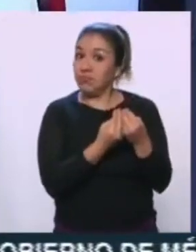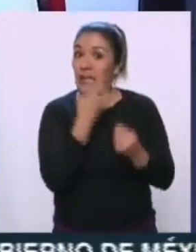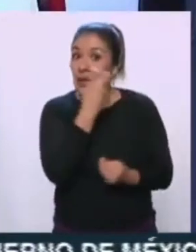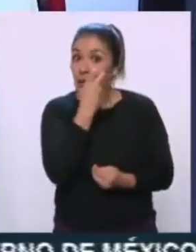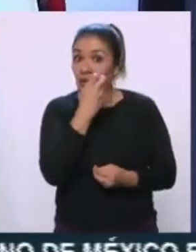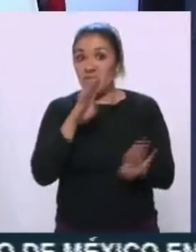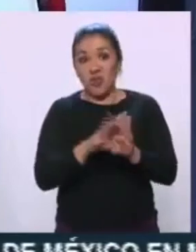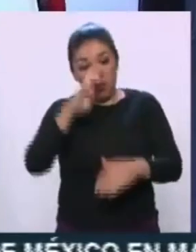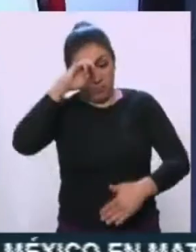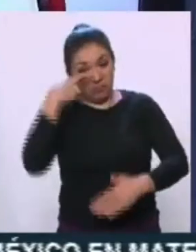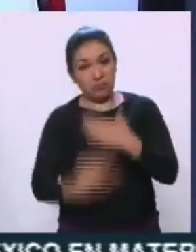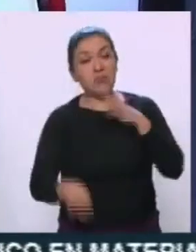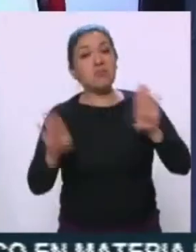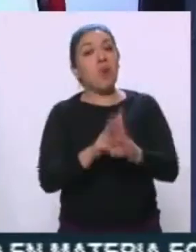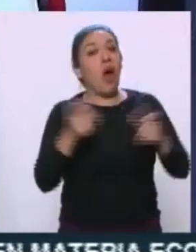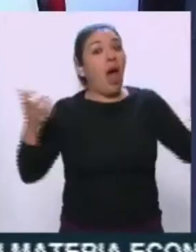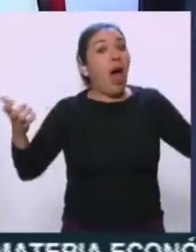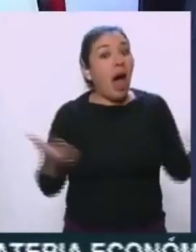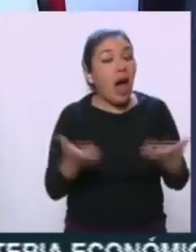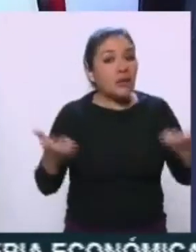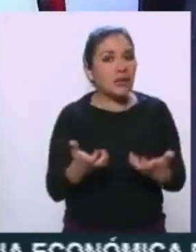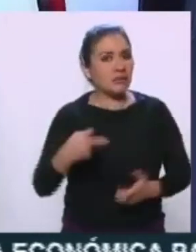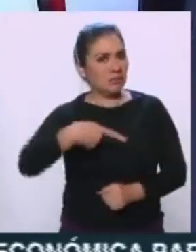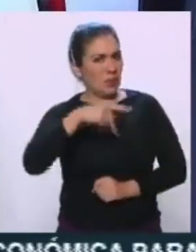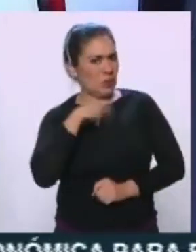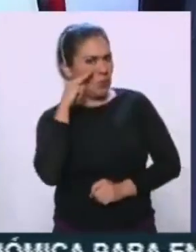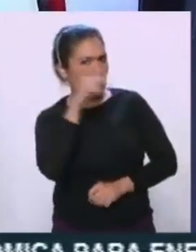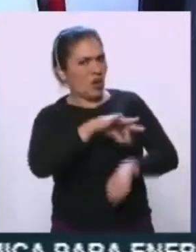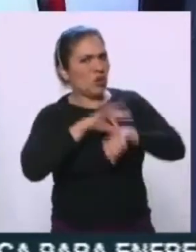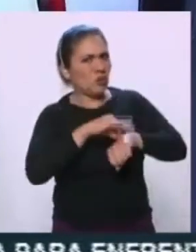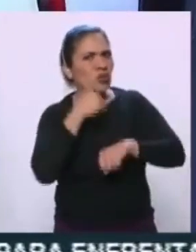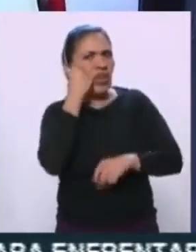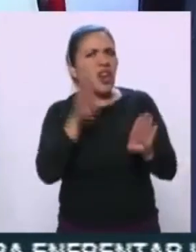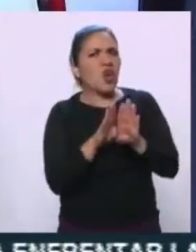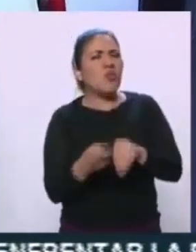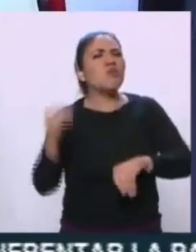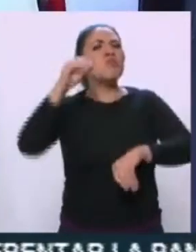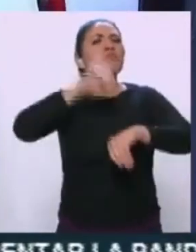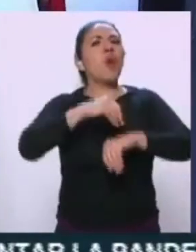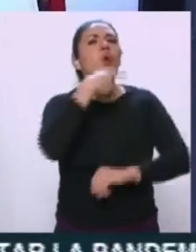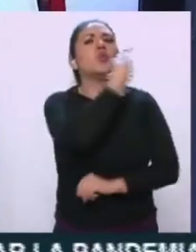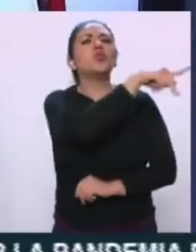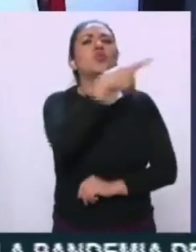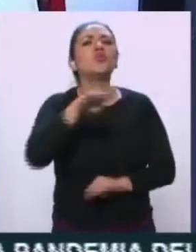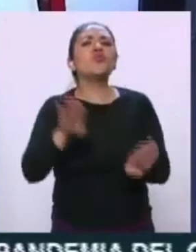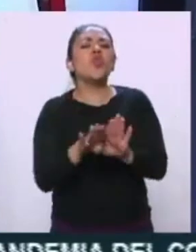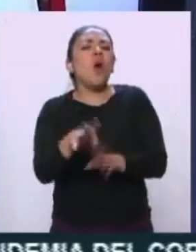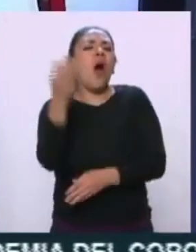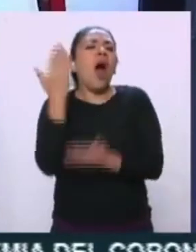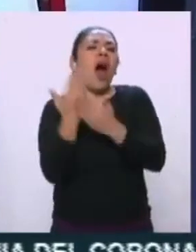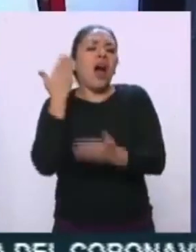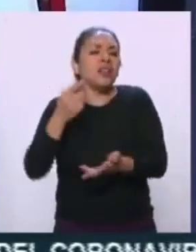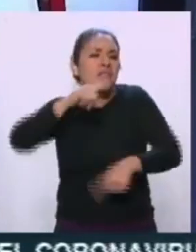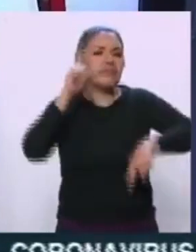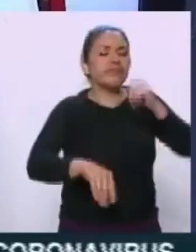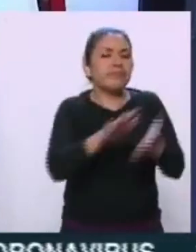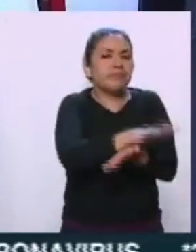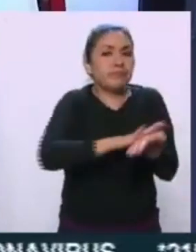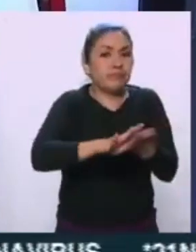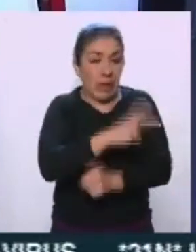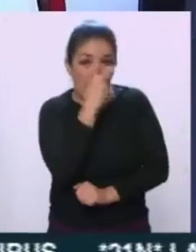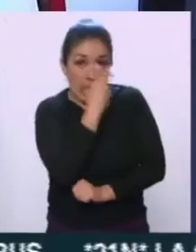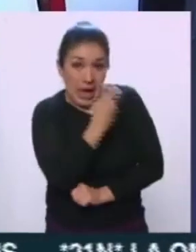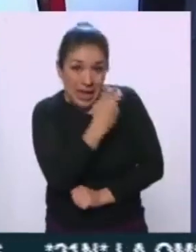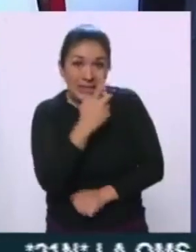son reaccionarios porque reaccionan, pero más bien me parece que son reaccionarios porque quieren restablecer lo ya abolido. Dices que hay riesgo a través